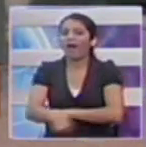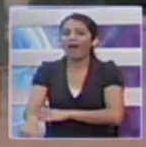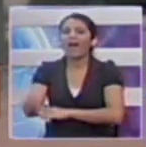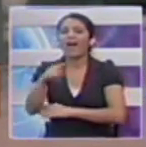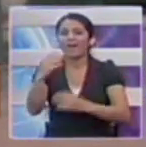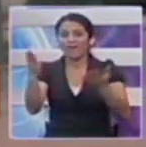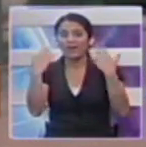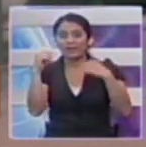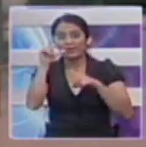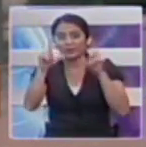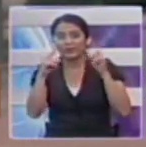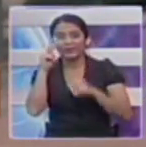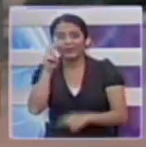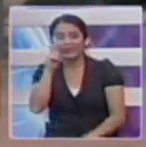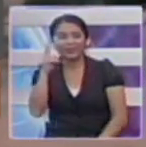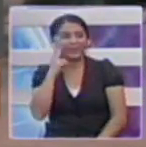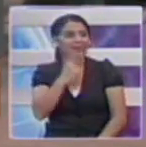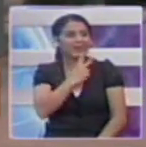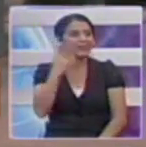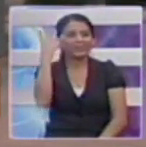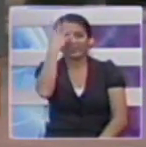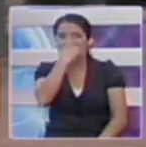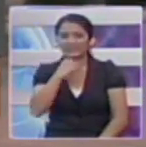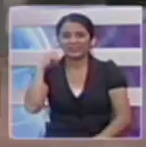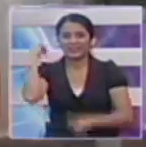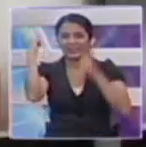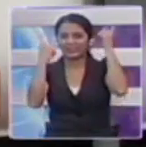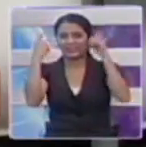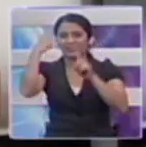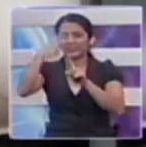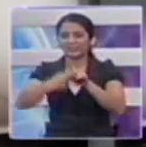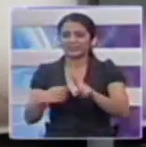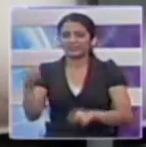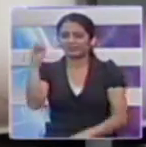la Perla del Pacífico en sus fiestas octubrinas. Marta Navarrete, Telerama Noticias.